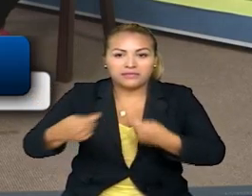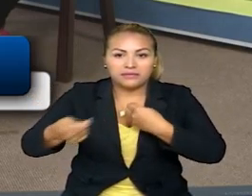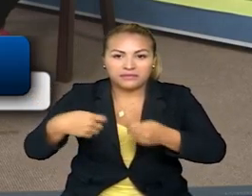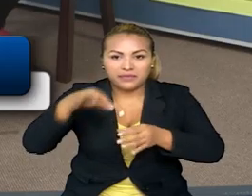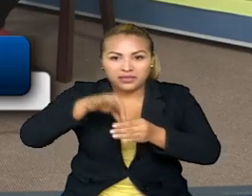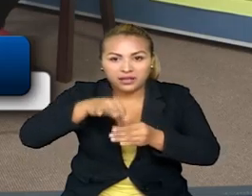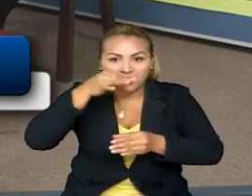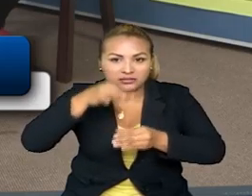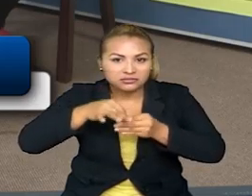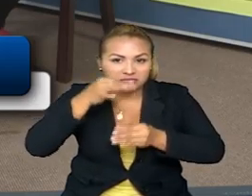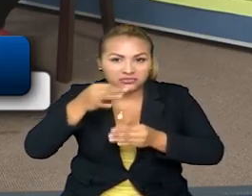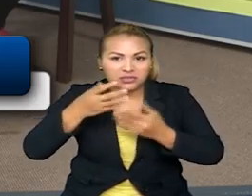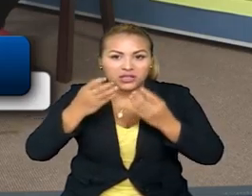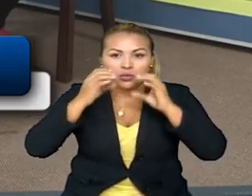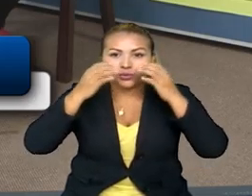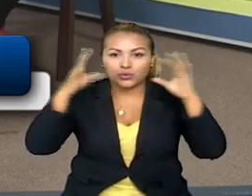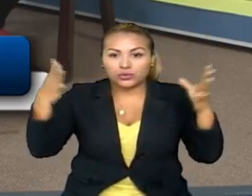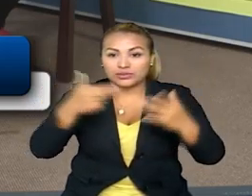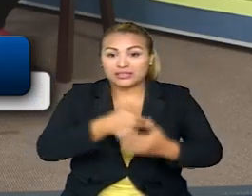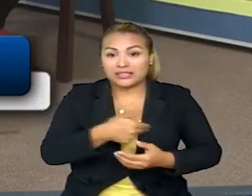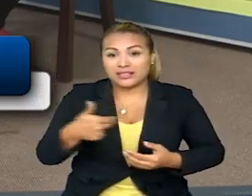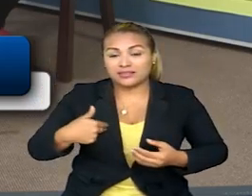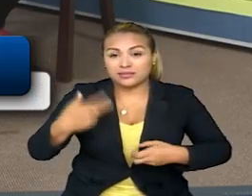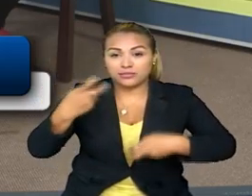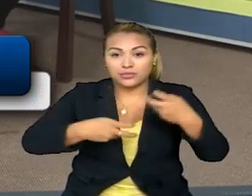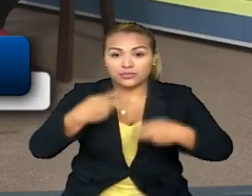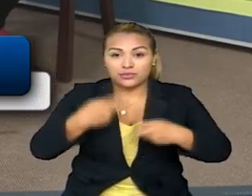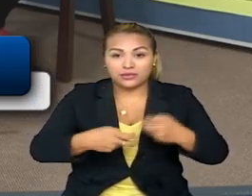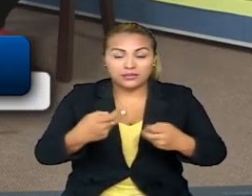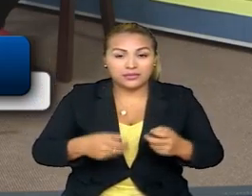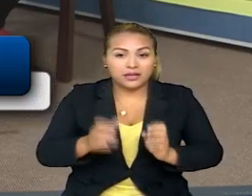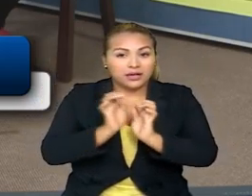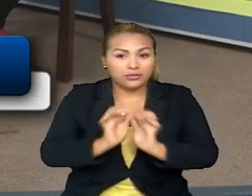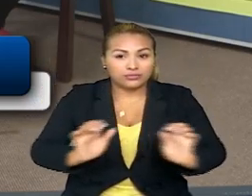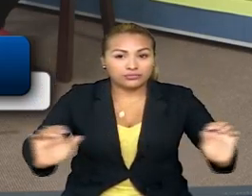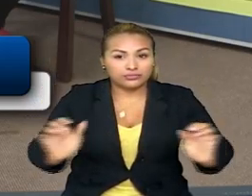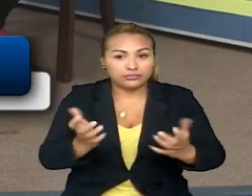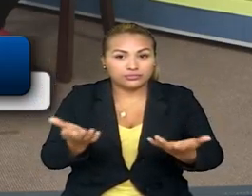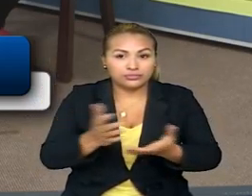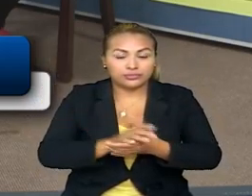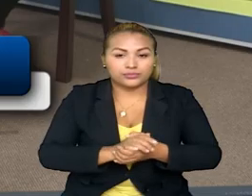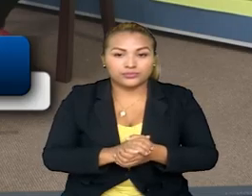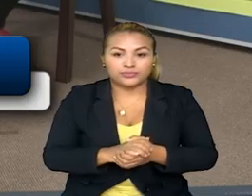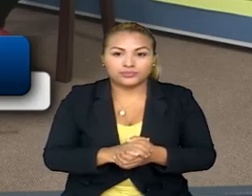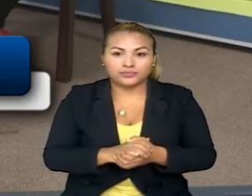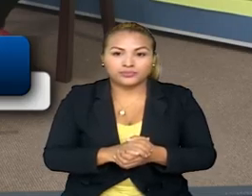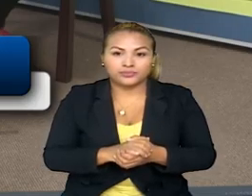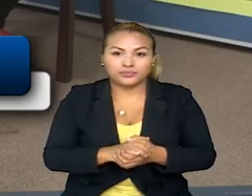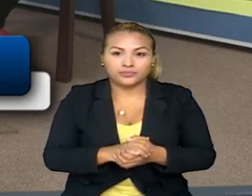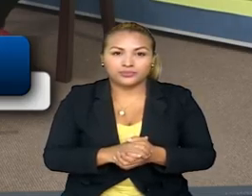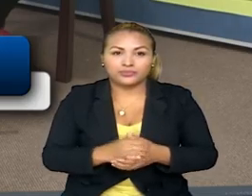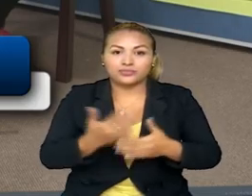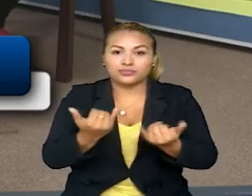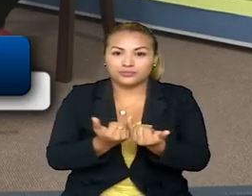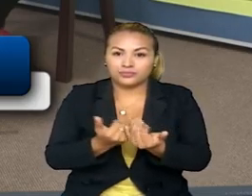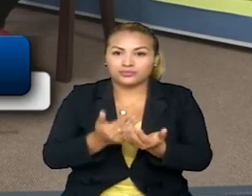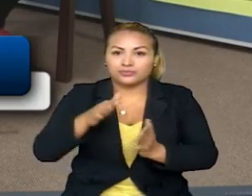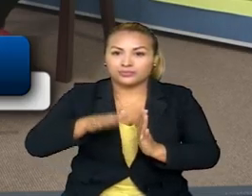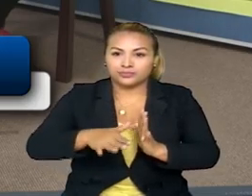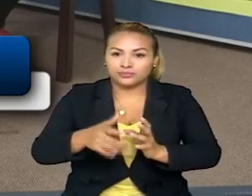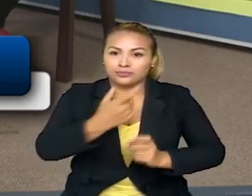vendan cosas transgénicas que vienen a afectar a nuestros menores e implementar una buena alimentación desde la escuela